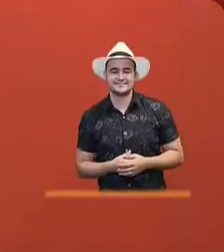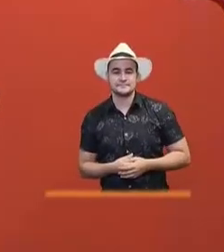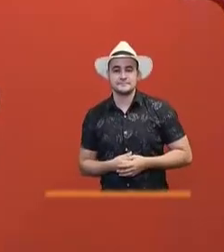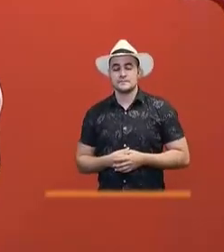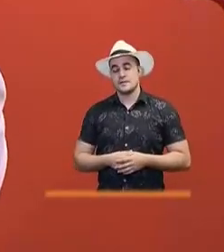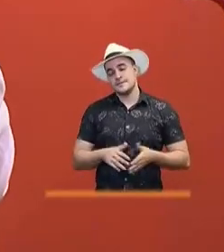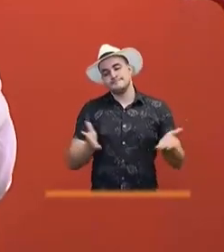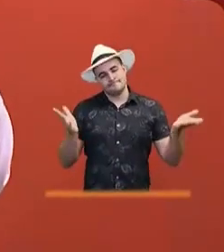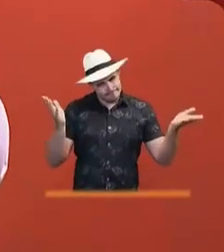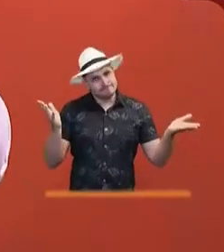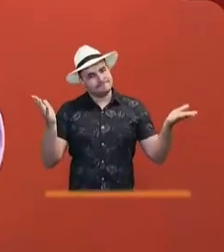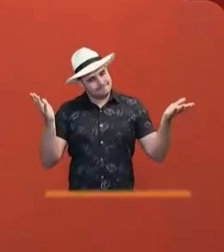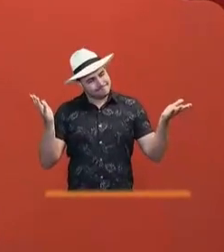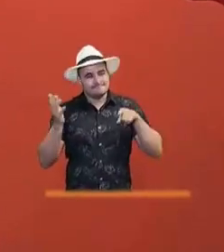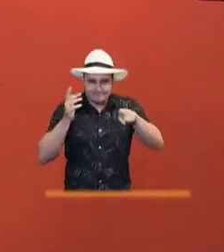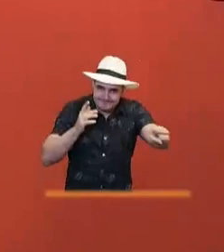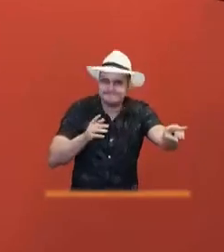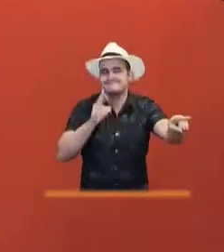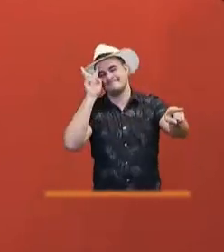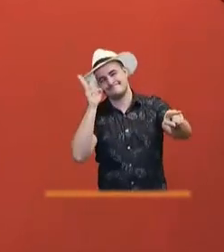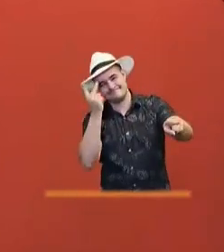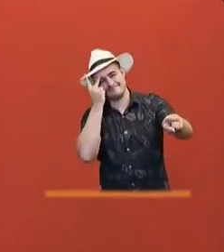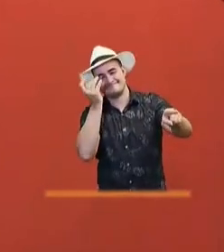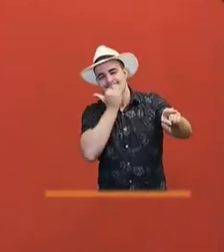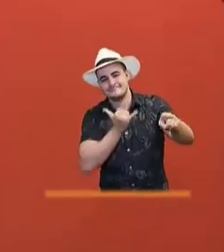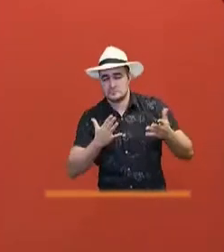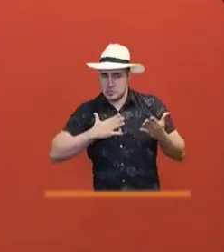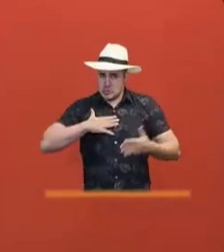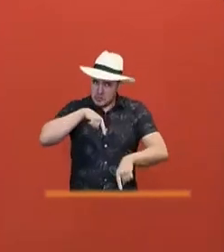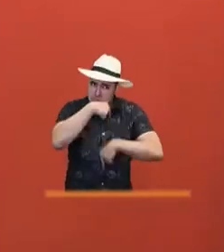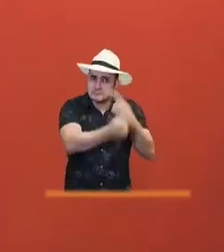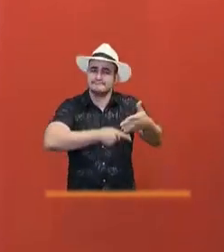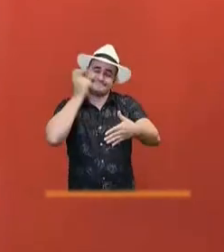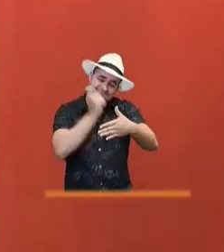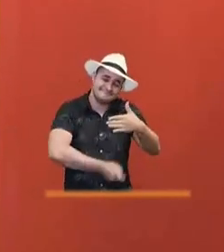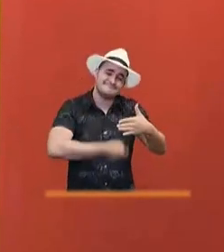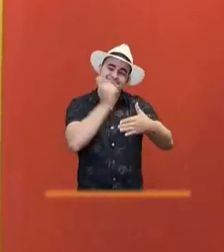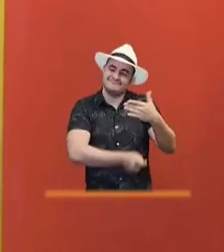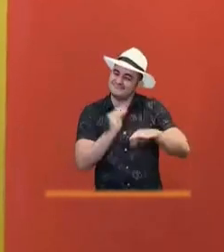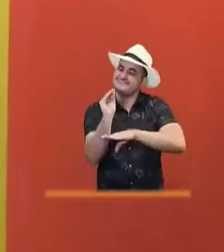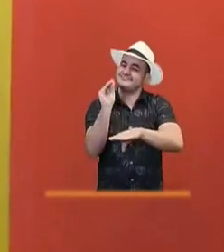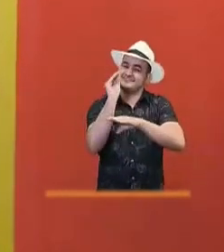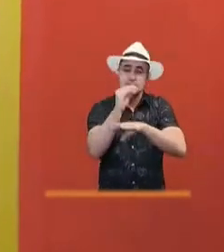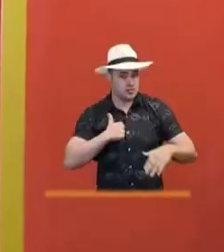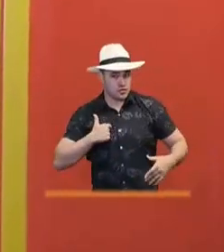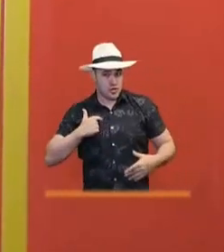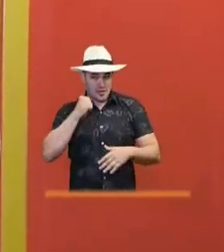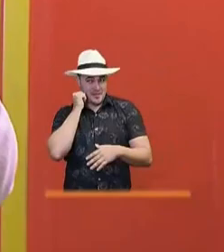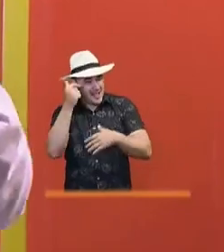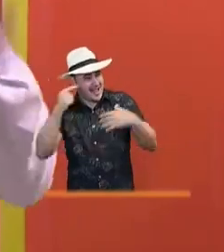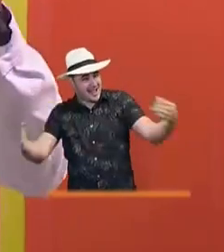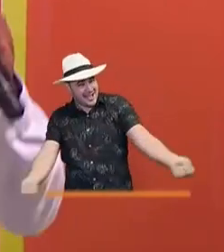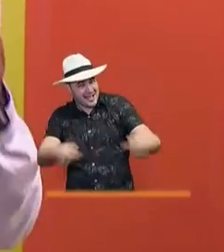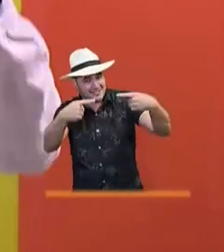Usted está equivocado y yo a corregirle voy. Yo no le gano